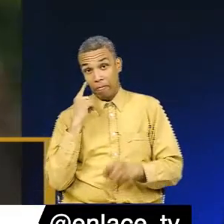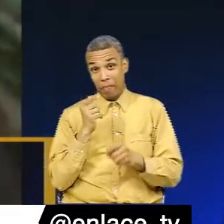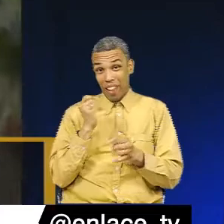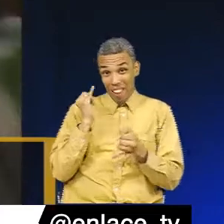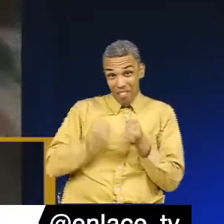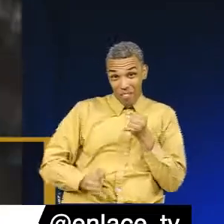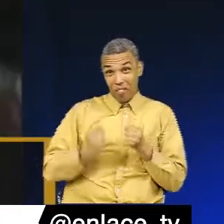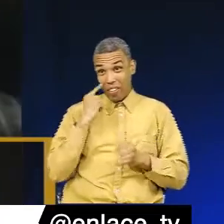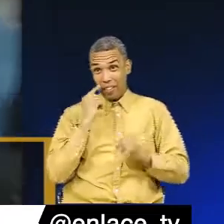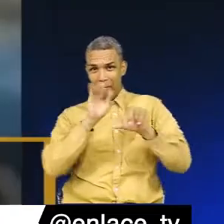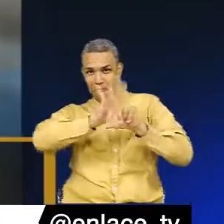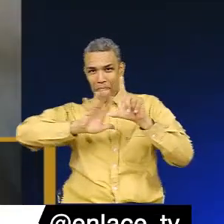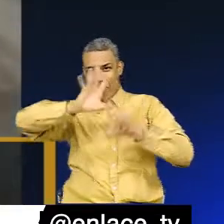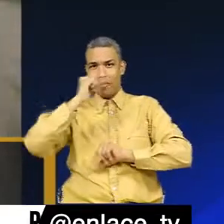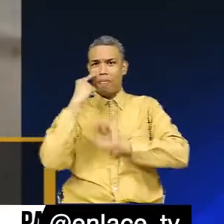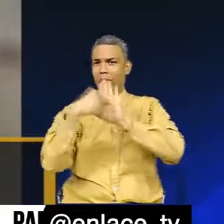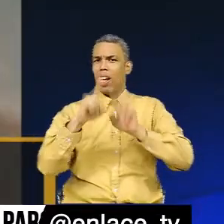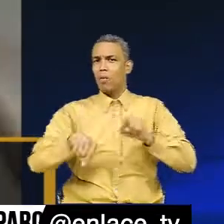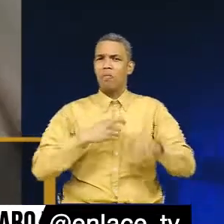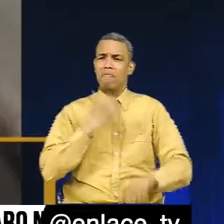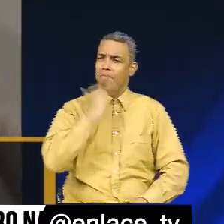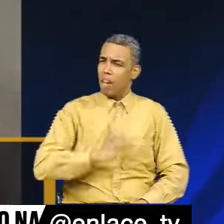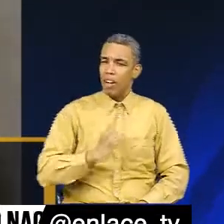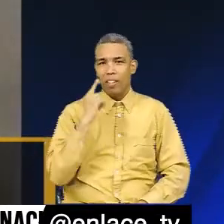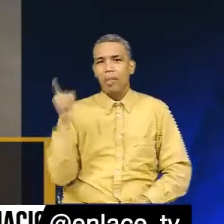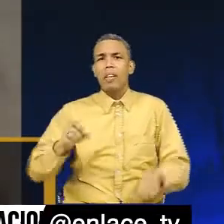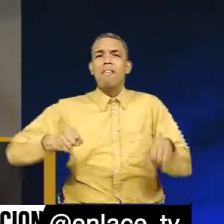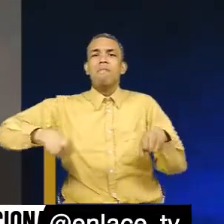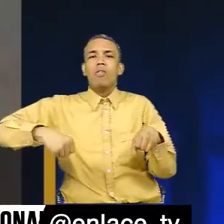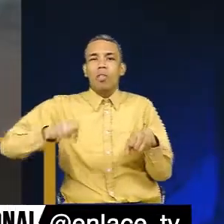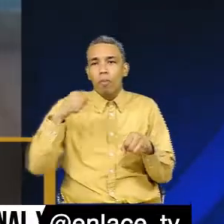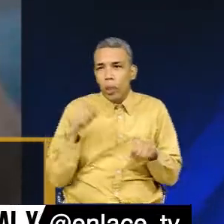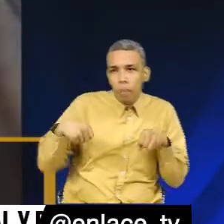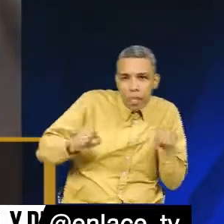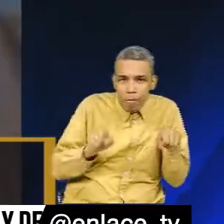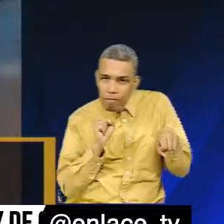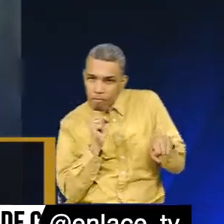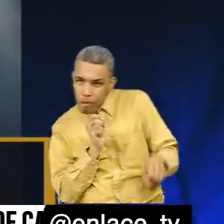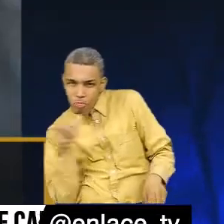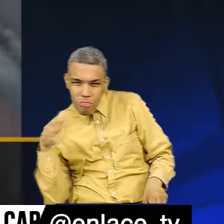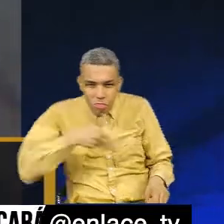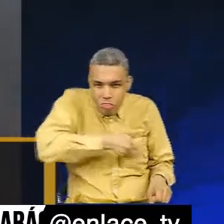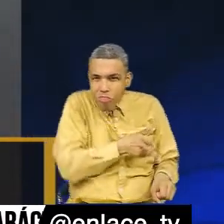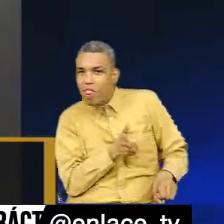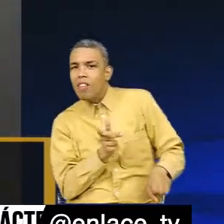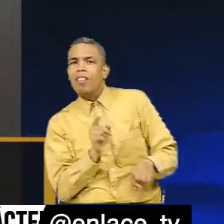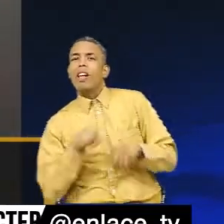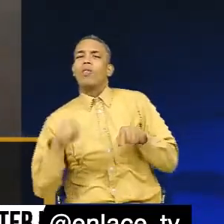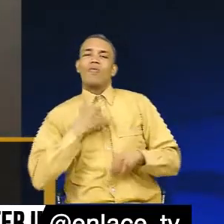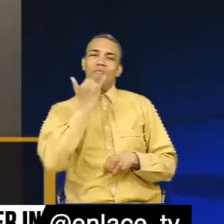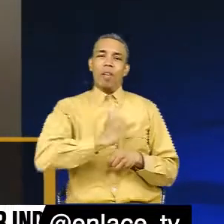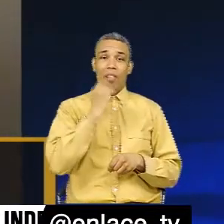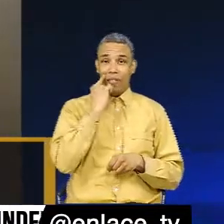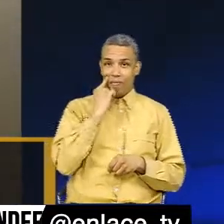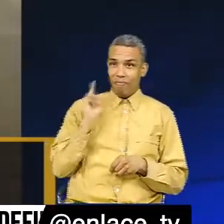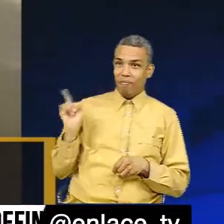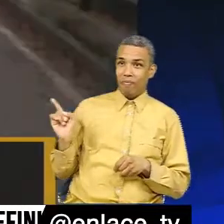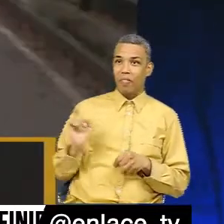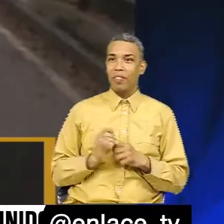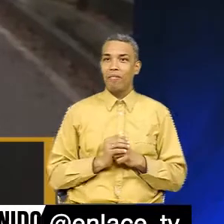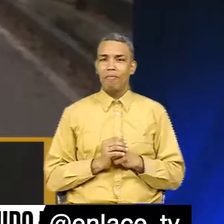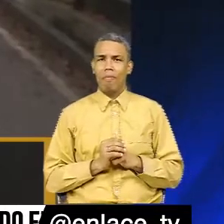día, Rufinos y más Rufinos. Malabares en motocicleta siguen a la orden del día, como quien transita con un cilindro en su